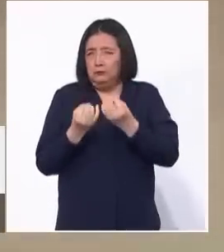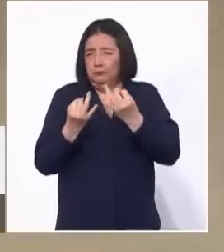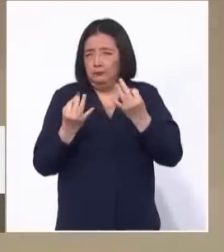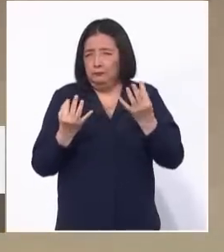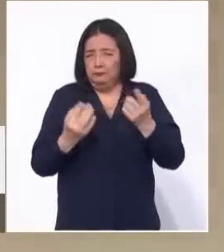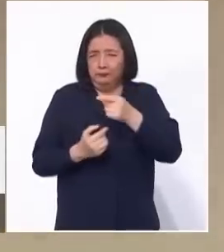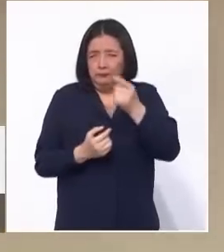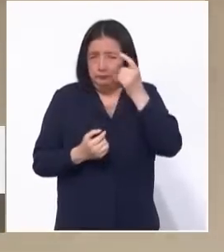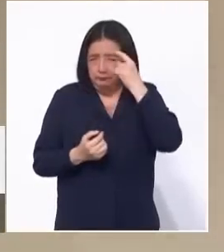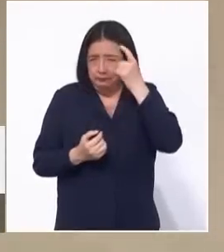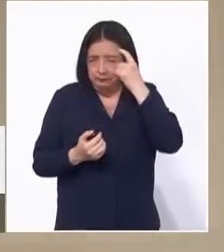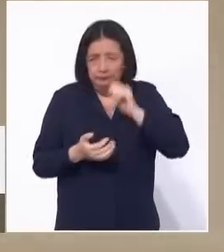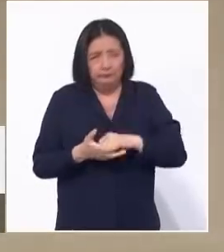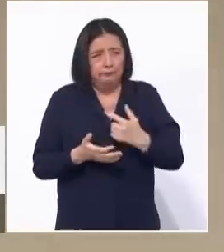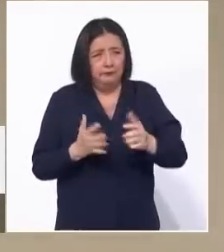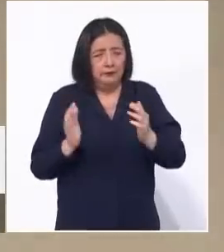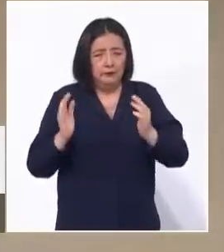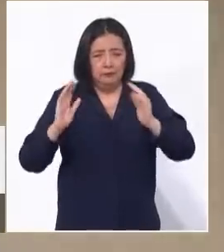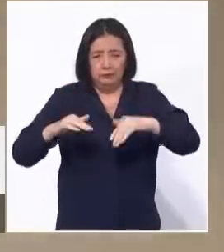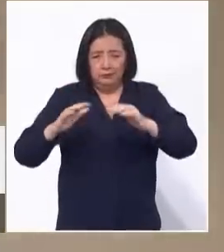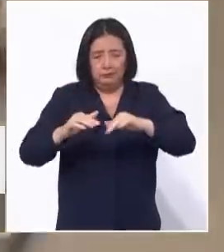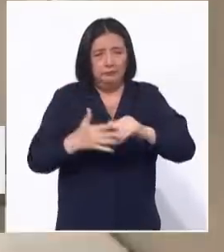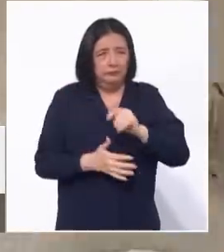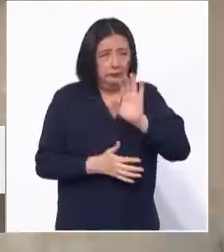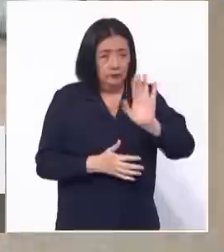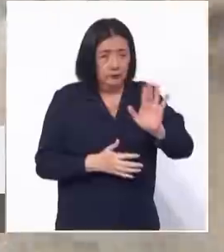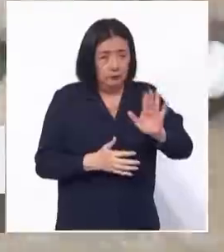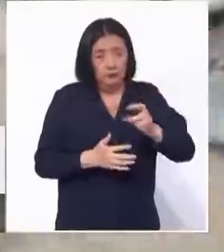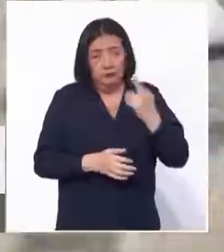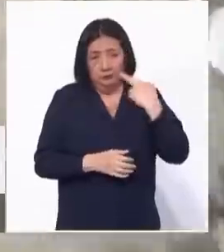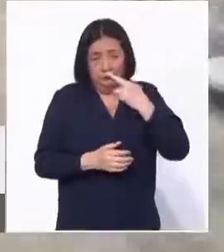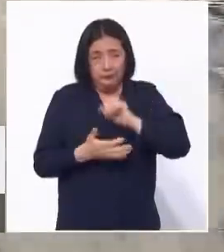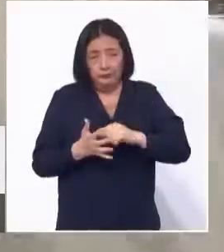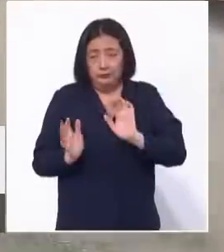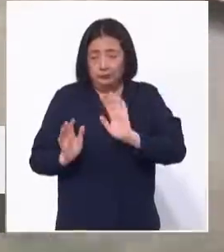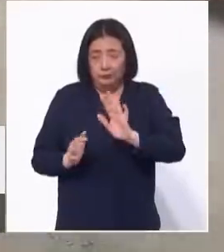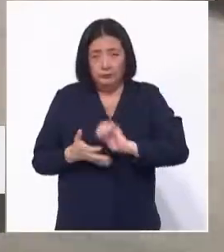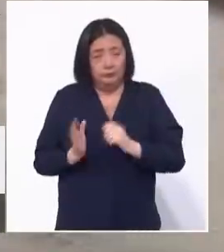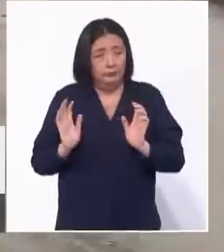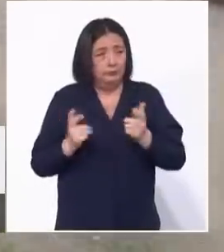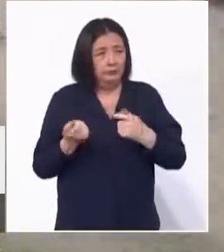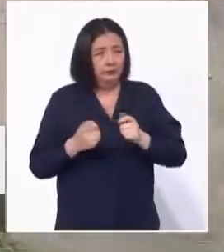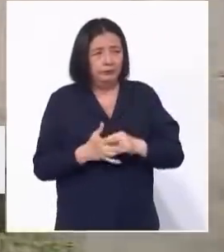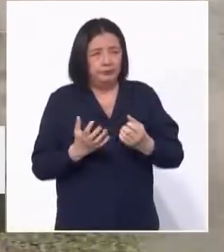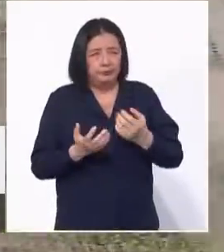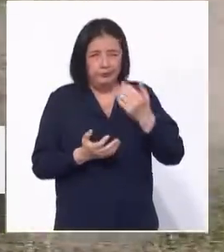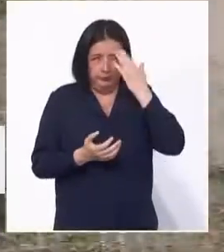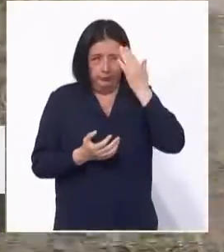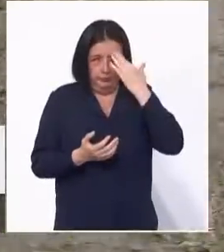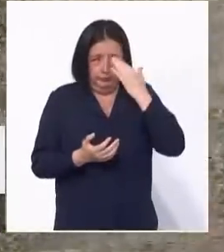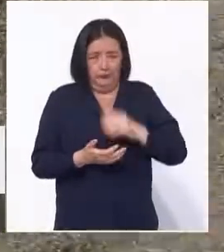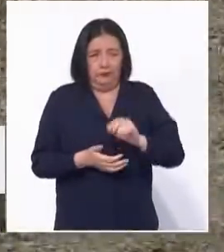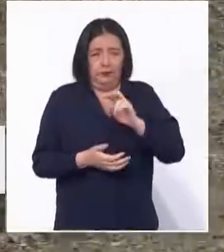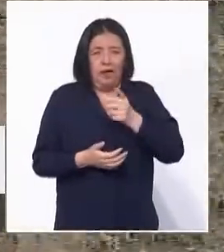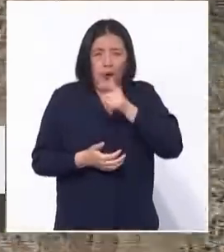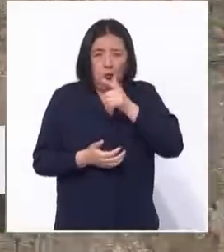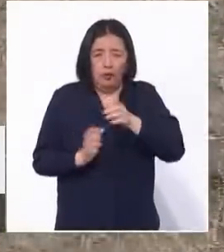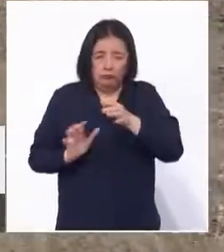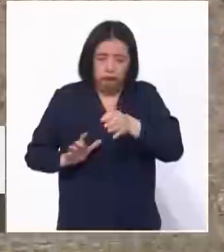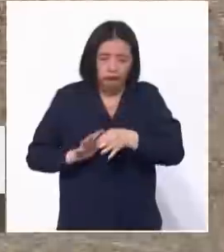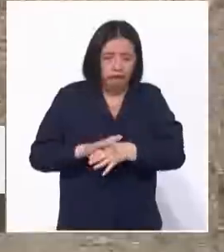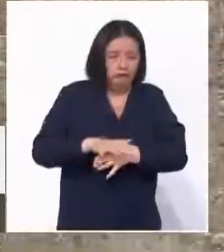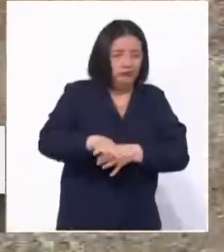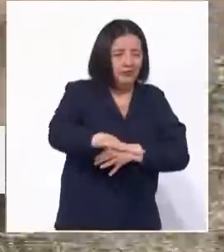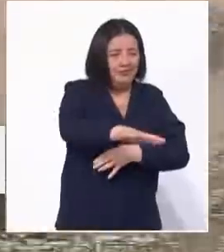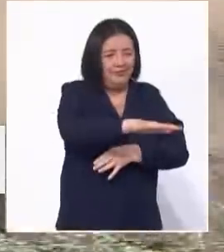están calculando los daños, especialmente en su negocio, en su zona, porque entendemos que en total aproximadamente se han inundado 20 hectáreas entre